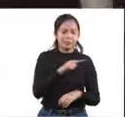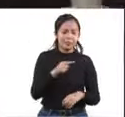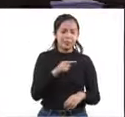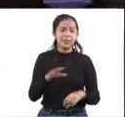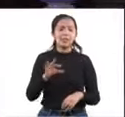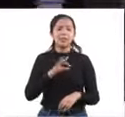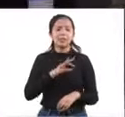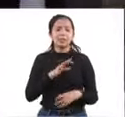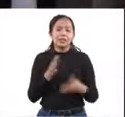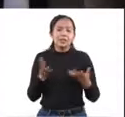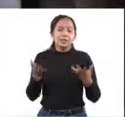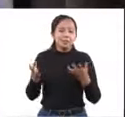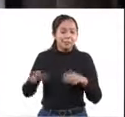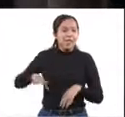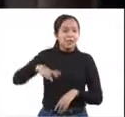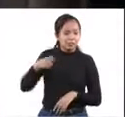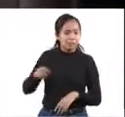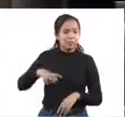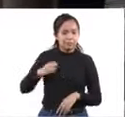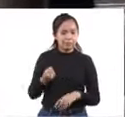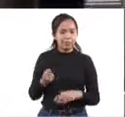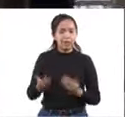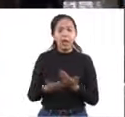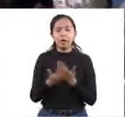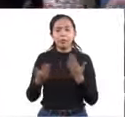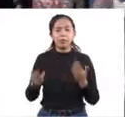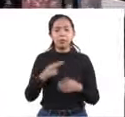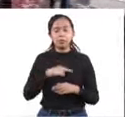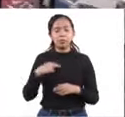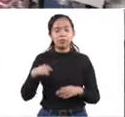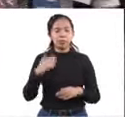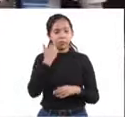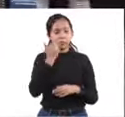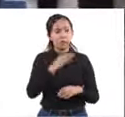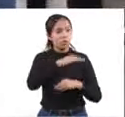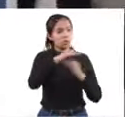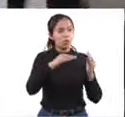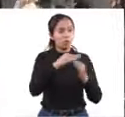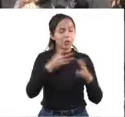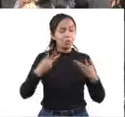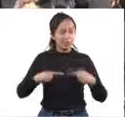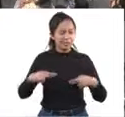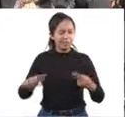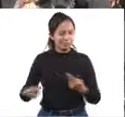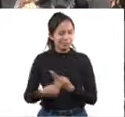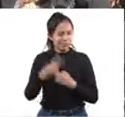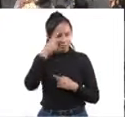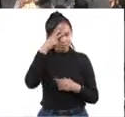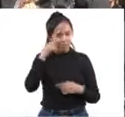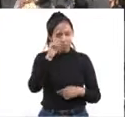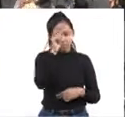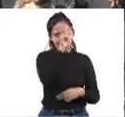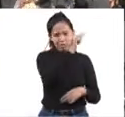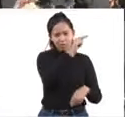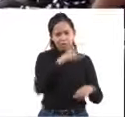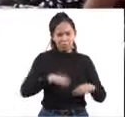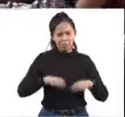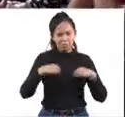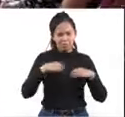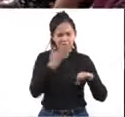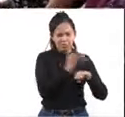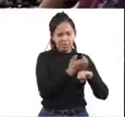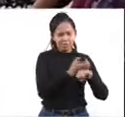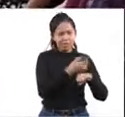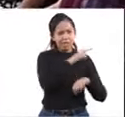otorgárseles, pero queremos que cada mexicano que vive allá tenga el derecho de venir a México a estar en contacto con